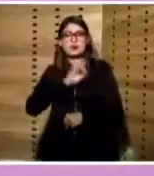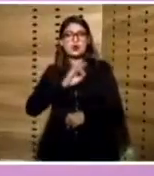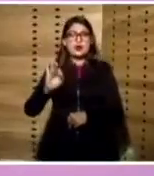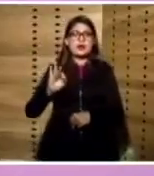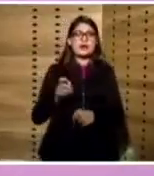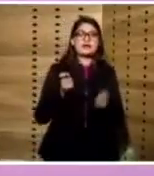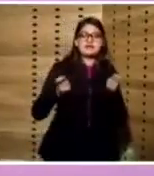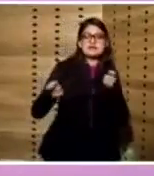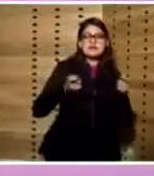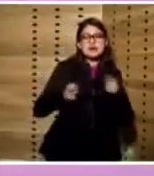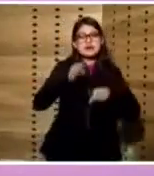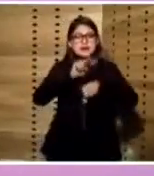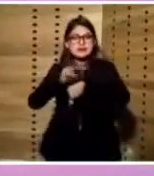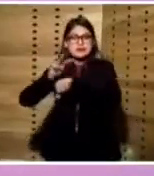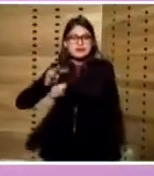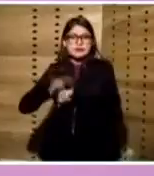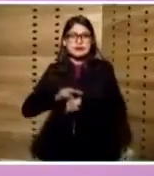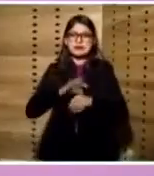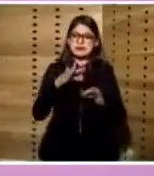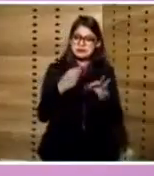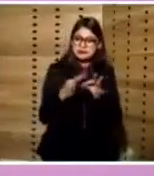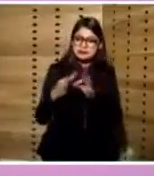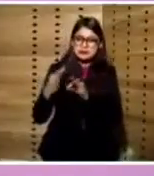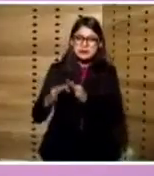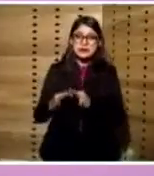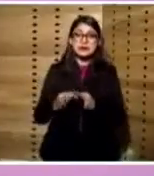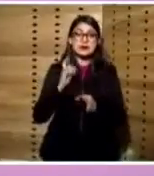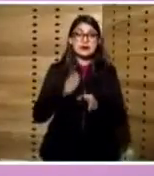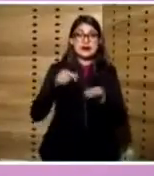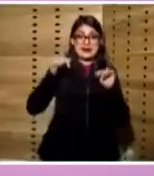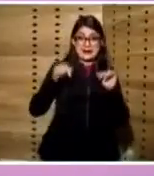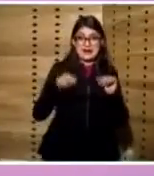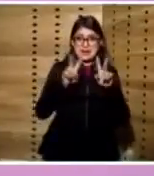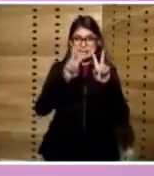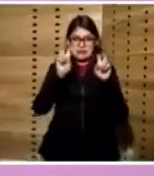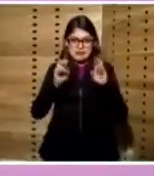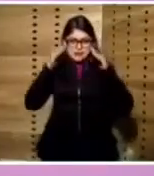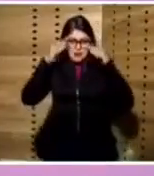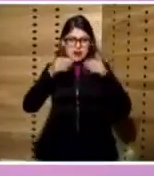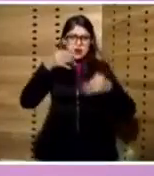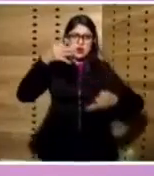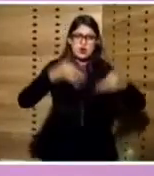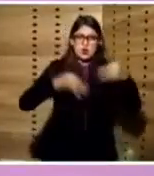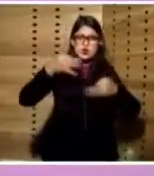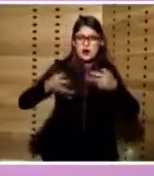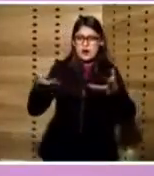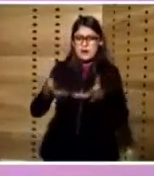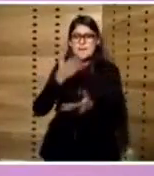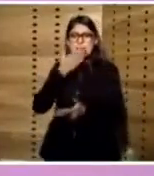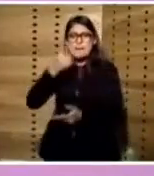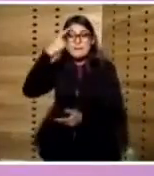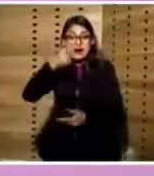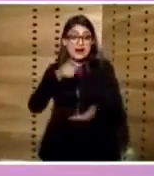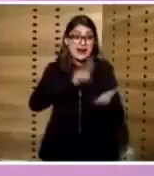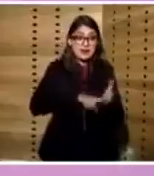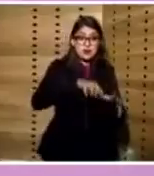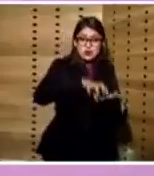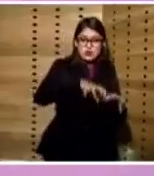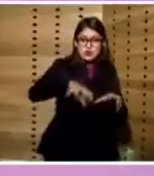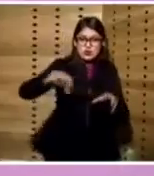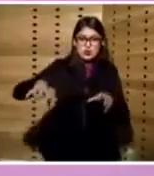administración, vigilancia, disciplina y carrera judicial en aras del correcto funcionamiento de los tribunales y